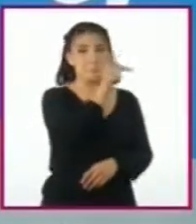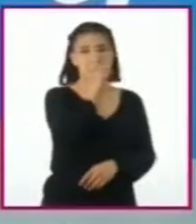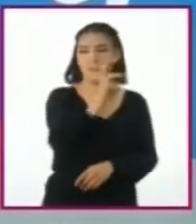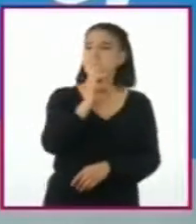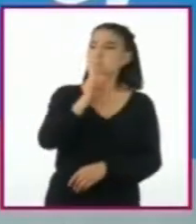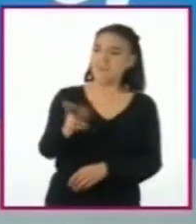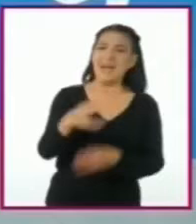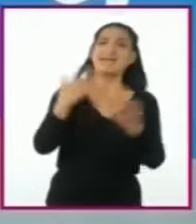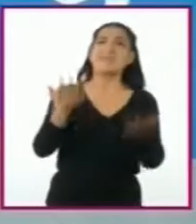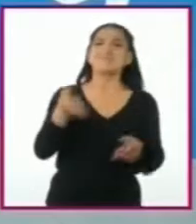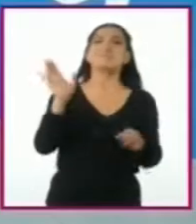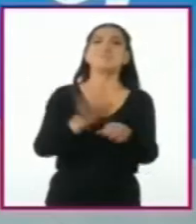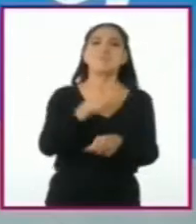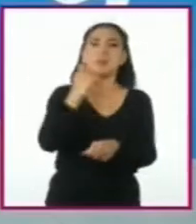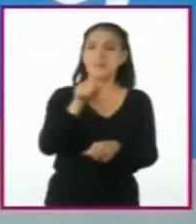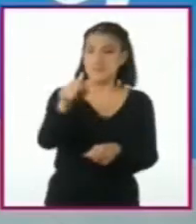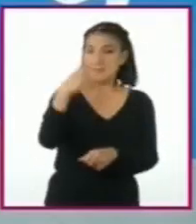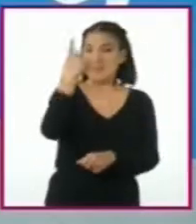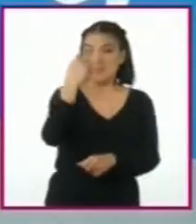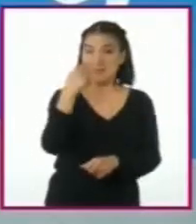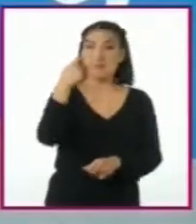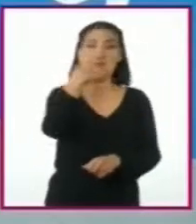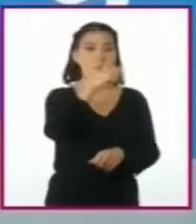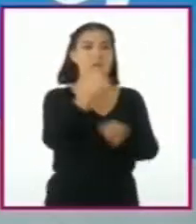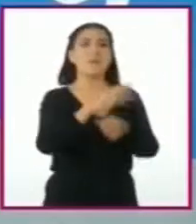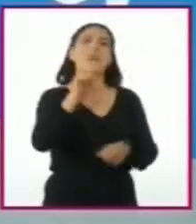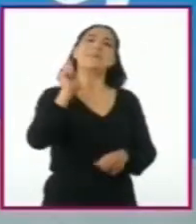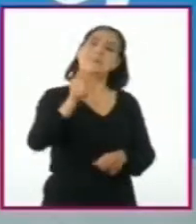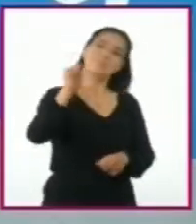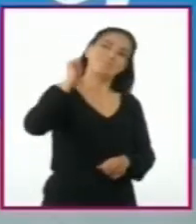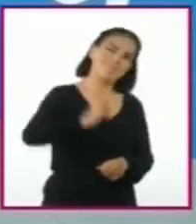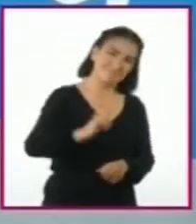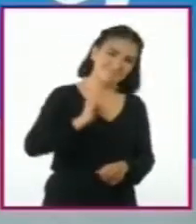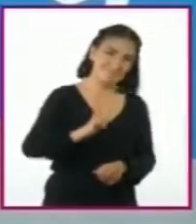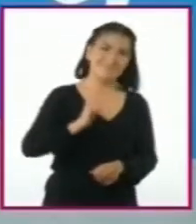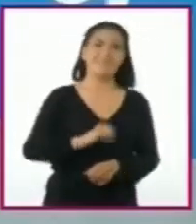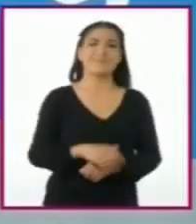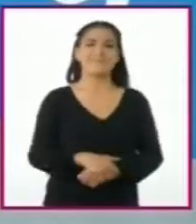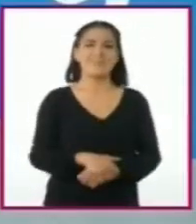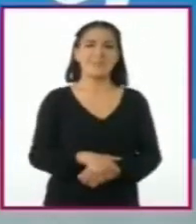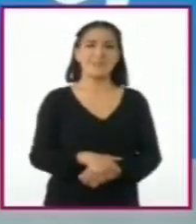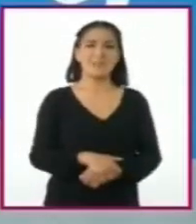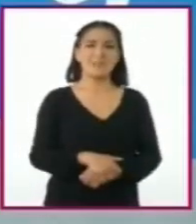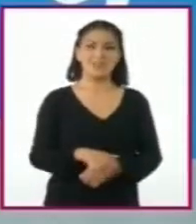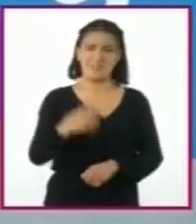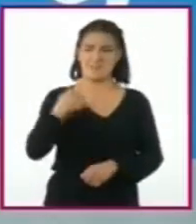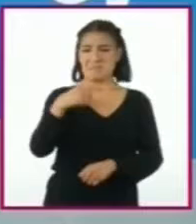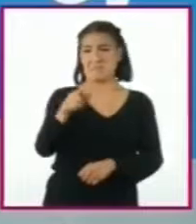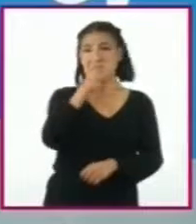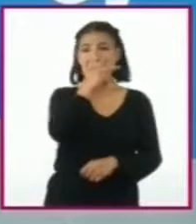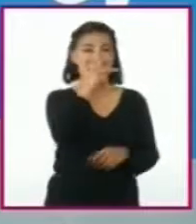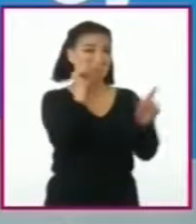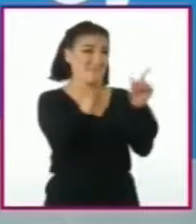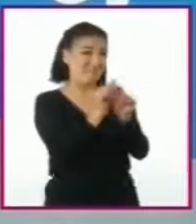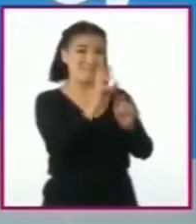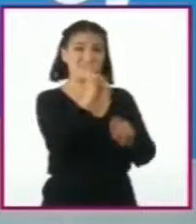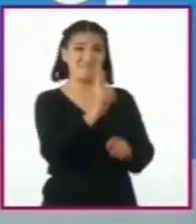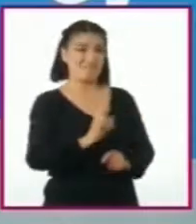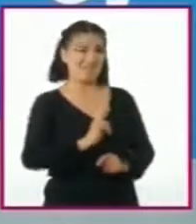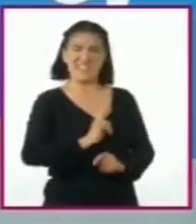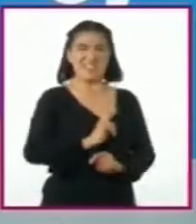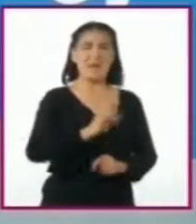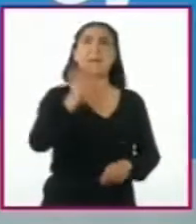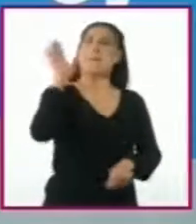que es debido a que el televisor de su abuelita es antiguo. Ella no se conforma con la respuesta y decide